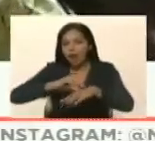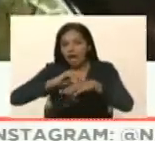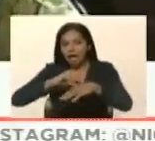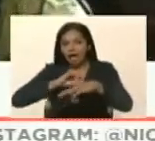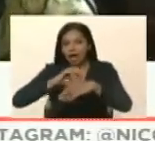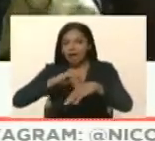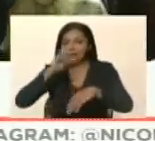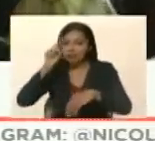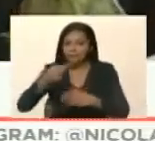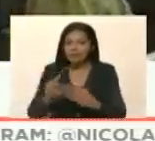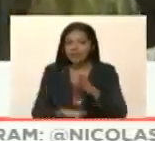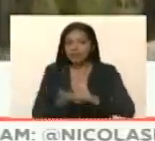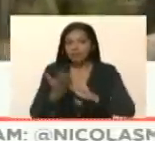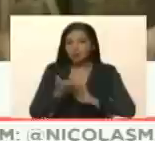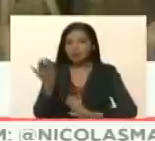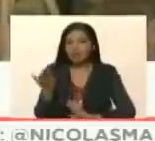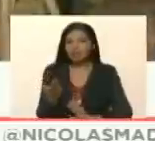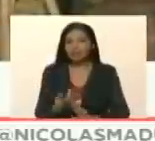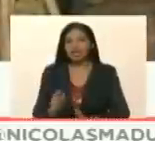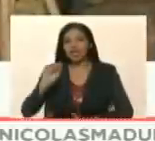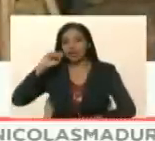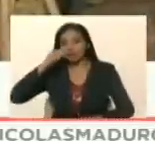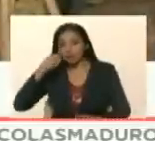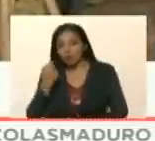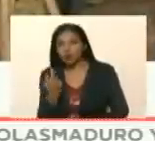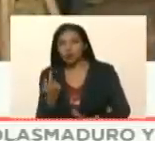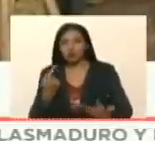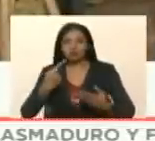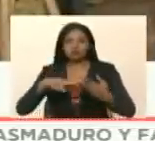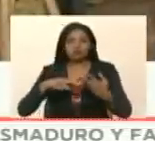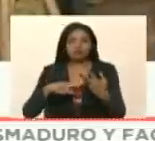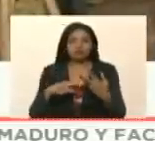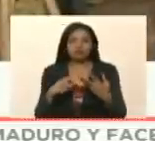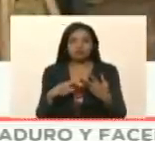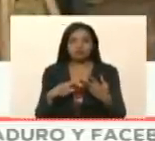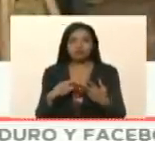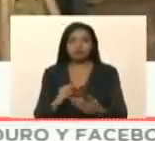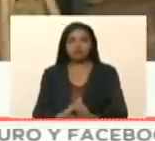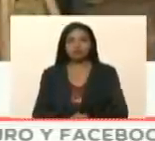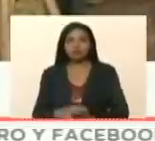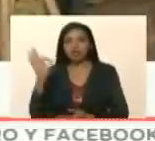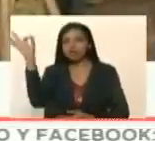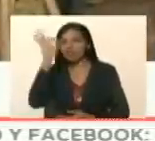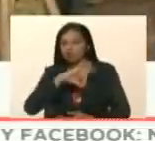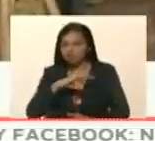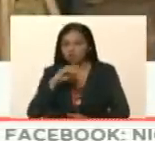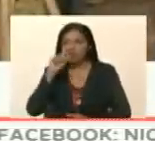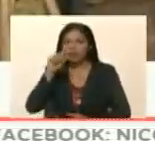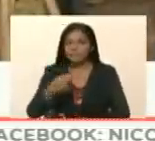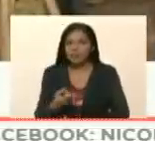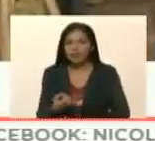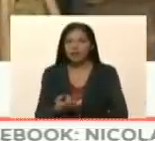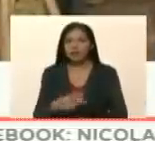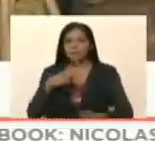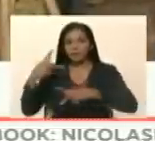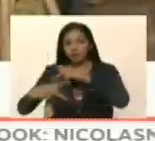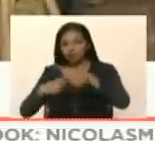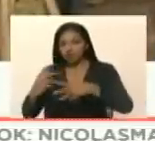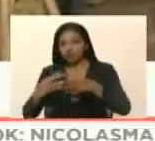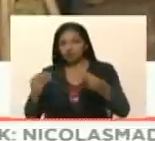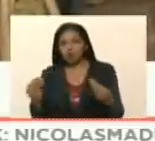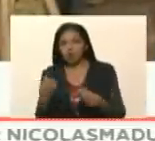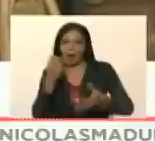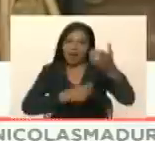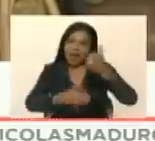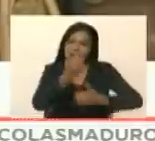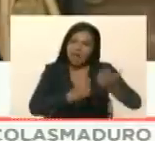res, la carne de pollo, la carne de cochino. ¿No? Producir la